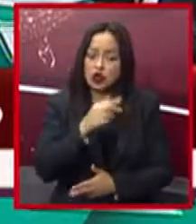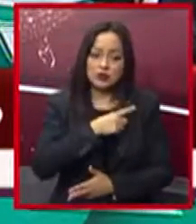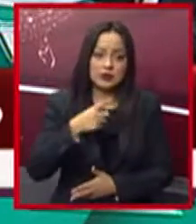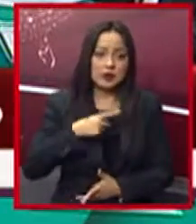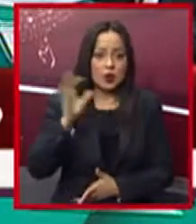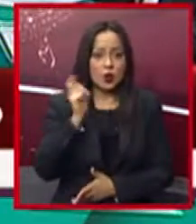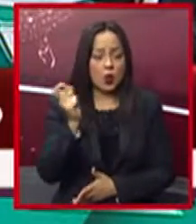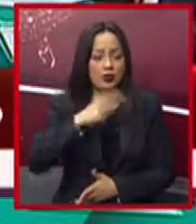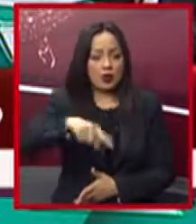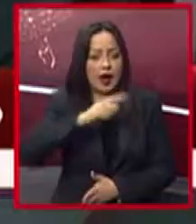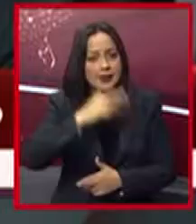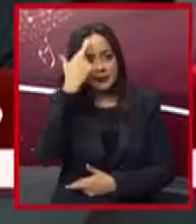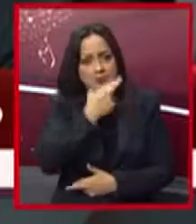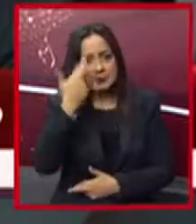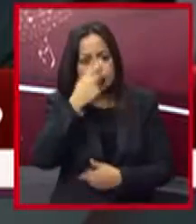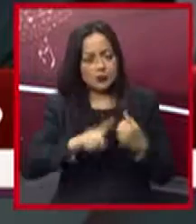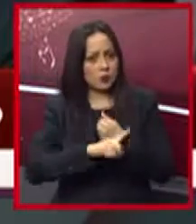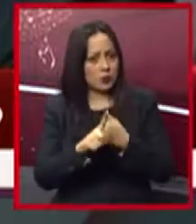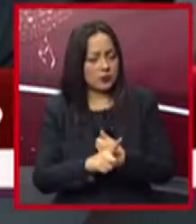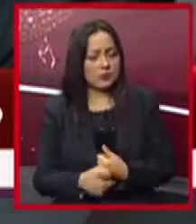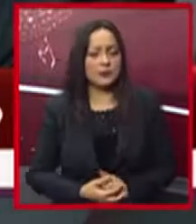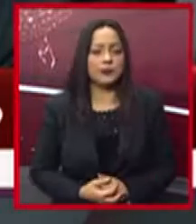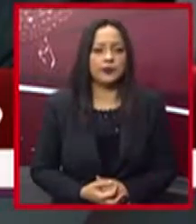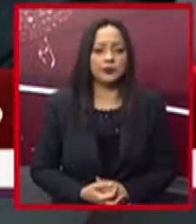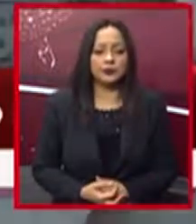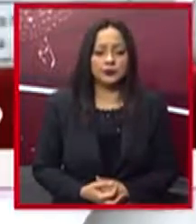mientras no se corrija o no se aclare.